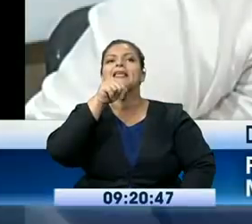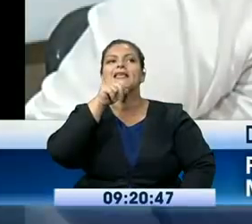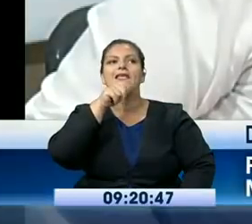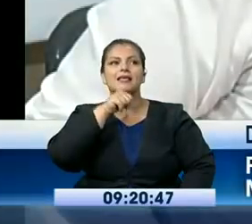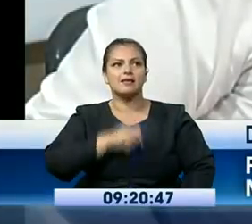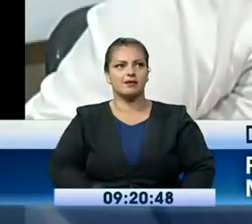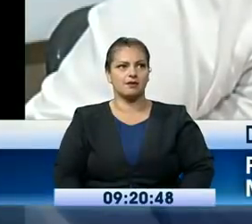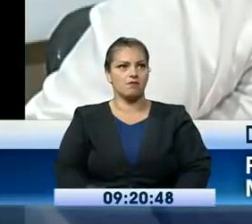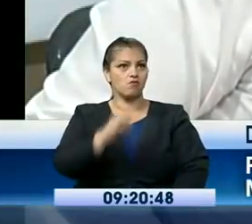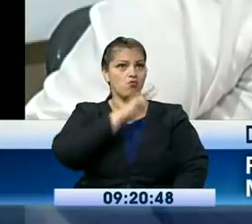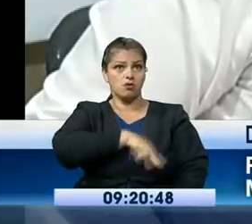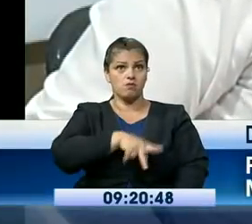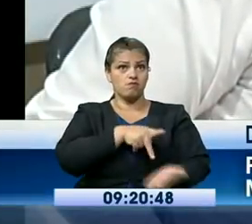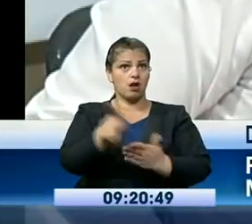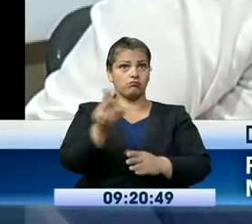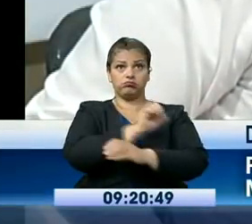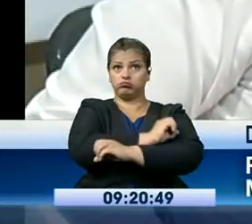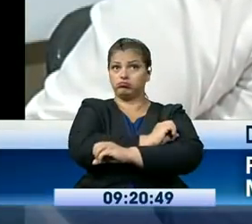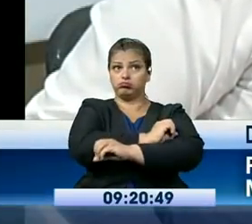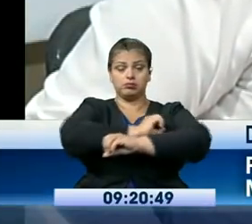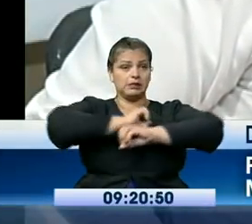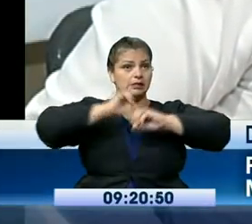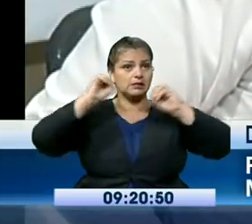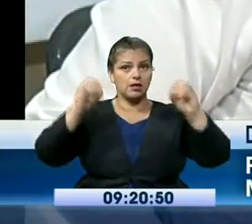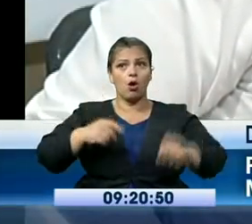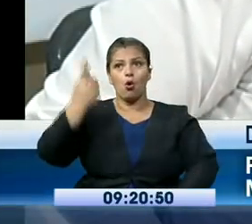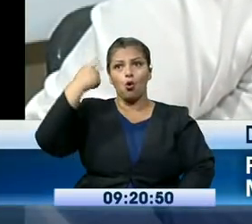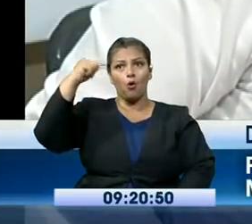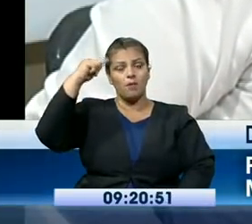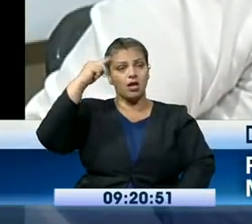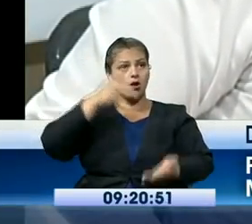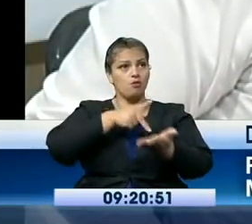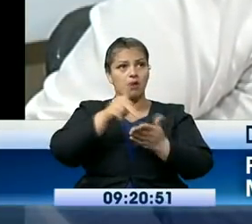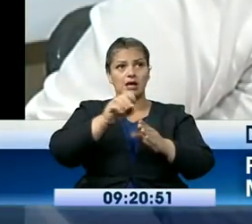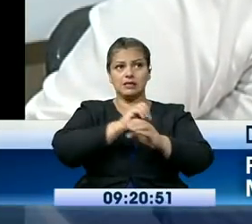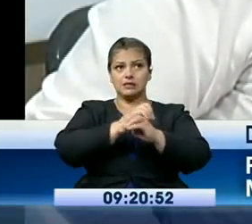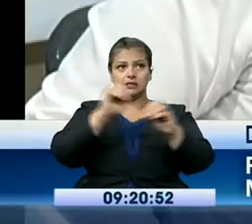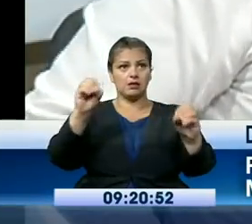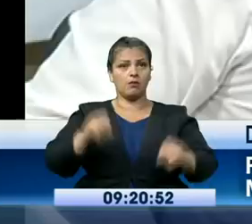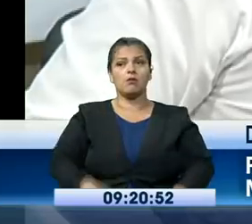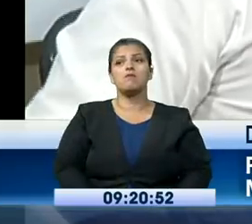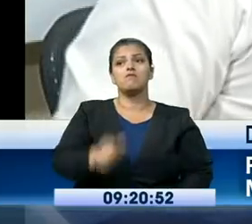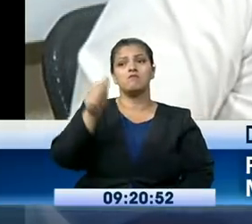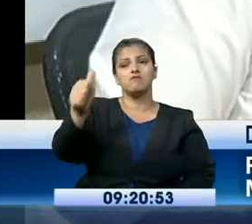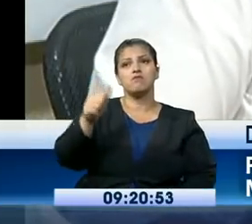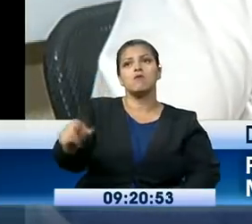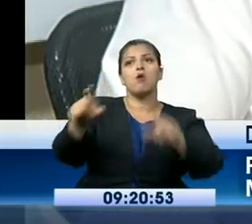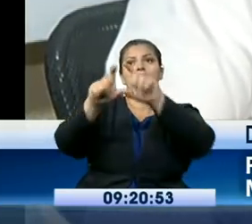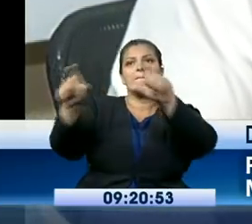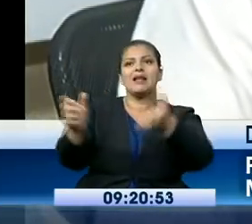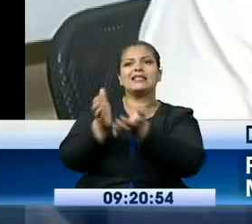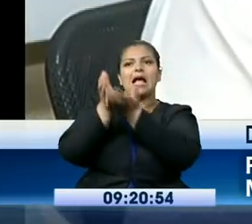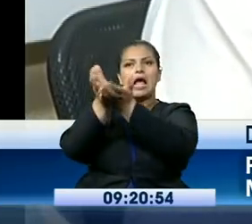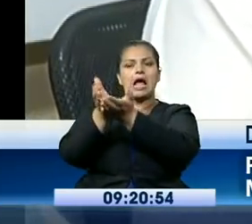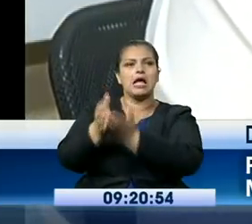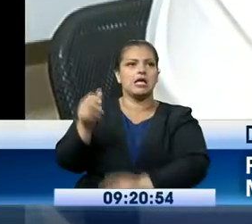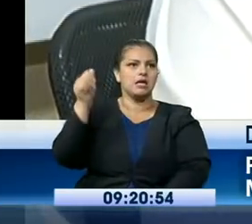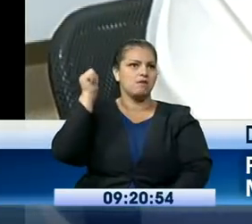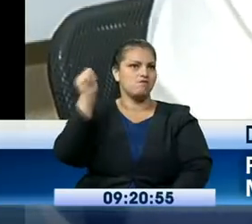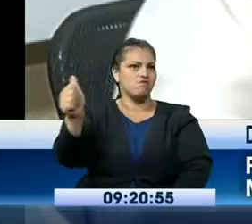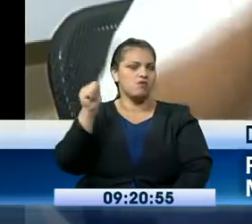municipio no va para un centavo el gobierno va a pagar un centavo porque paga nadie porque son patriotas no son patriotas